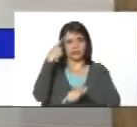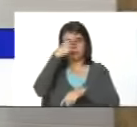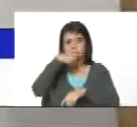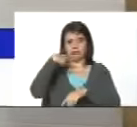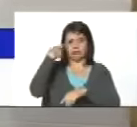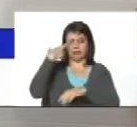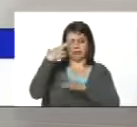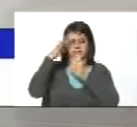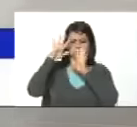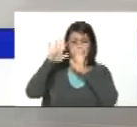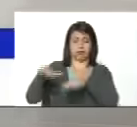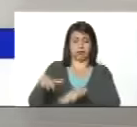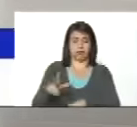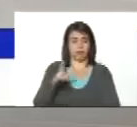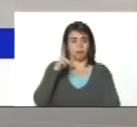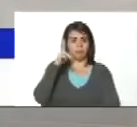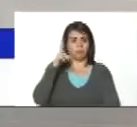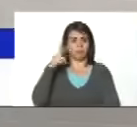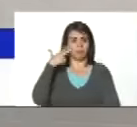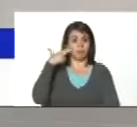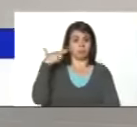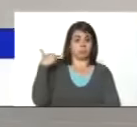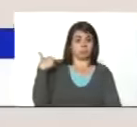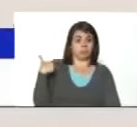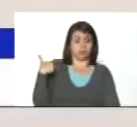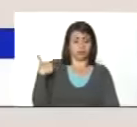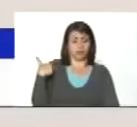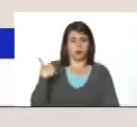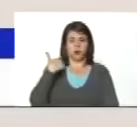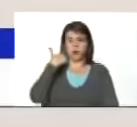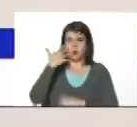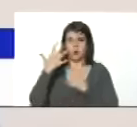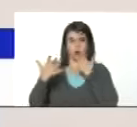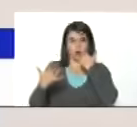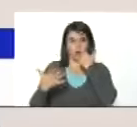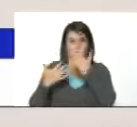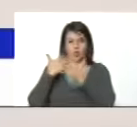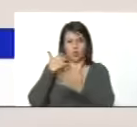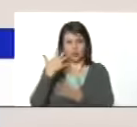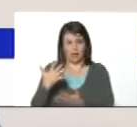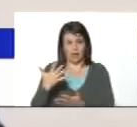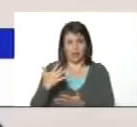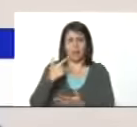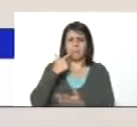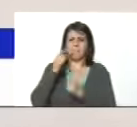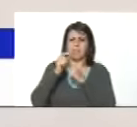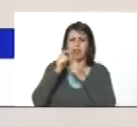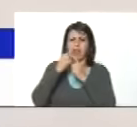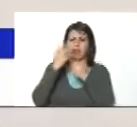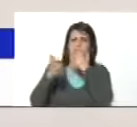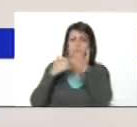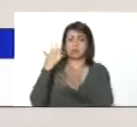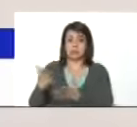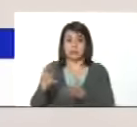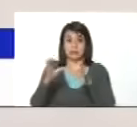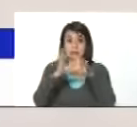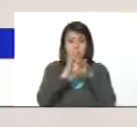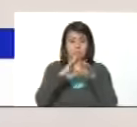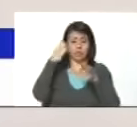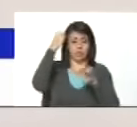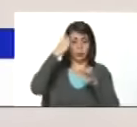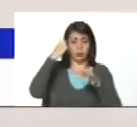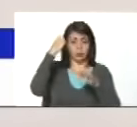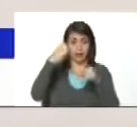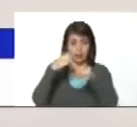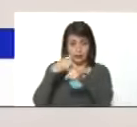racista, prepotente, grosera, insultante de la Unión